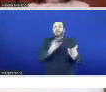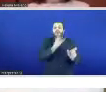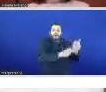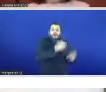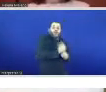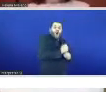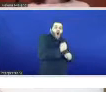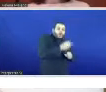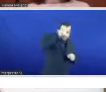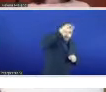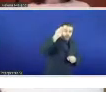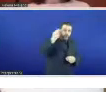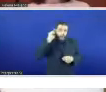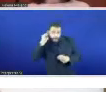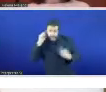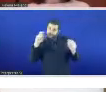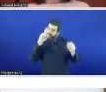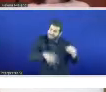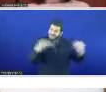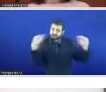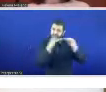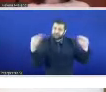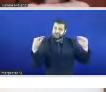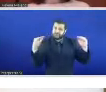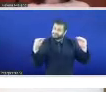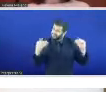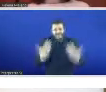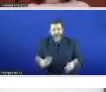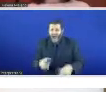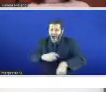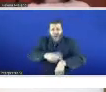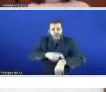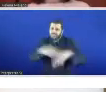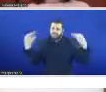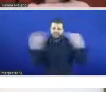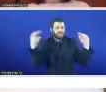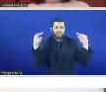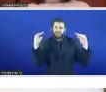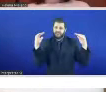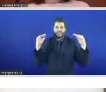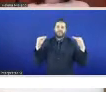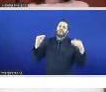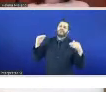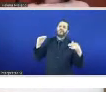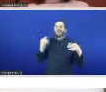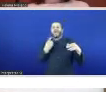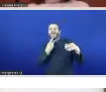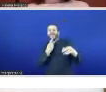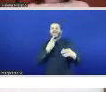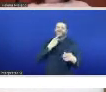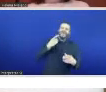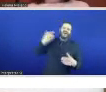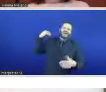una urgente erradicación de esto que llamamos formas nocivas contra las niñas, el